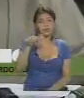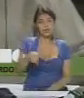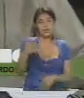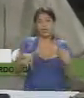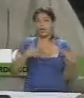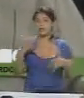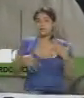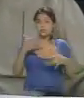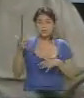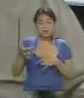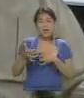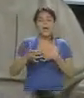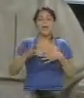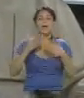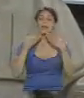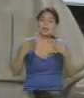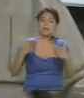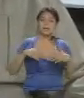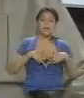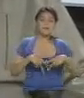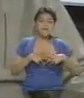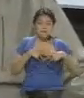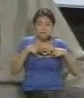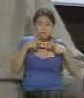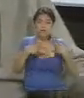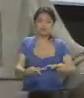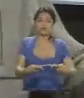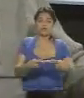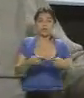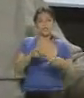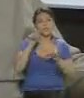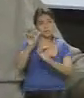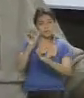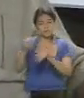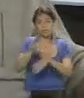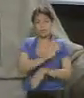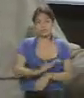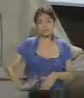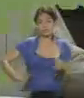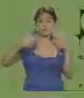operativos, gracias a la voluntad ejercida por parte del presidente Chávez.